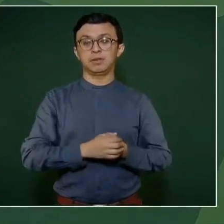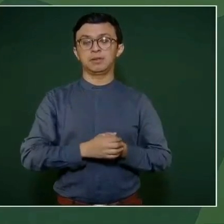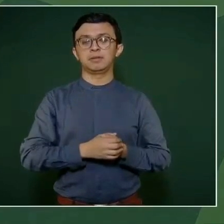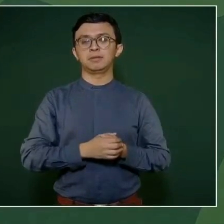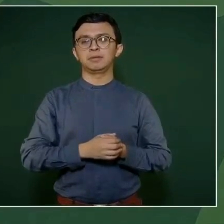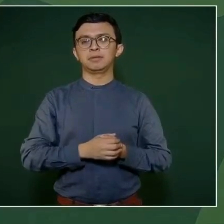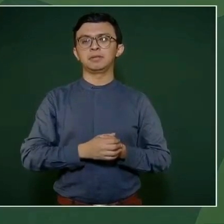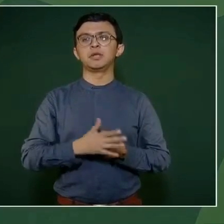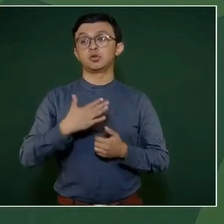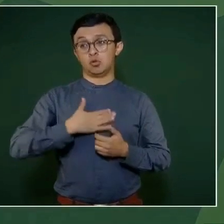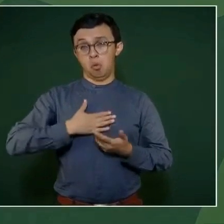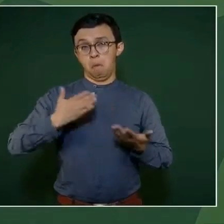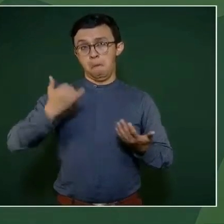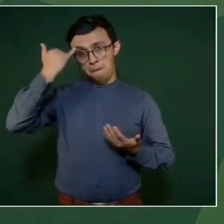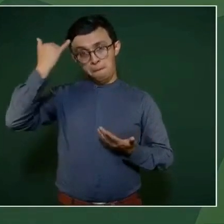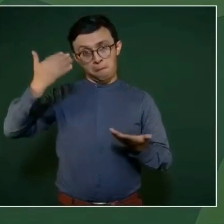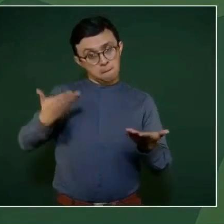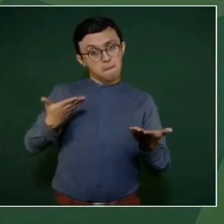¿qué es lo que yo planteo?